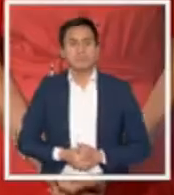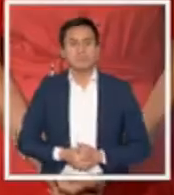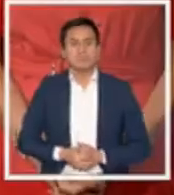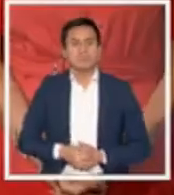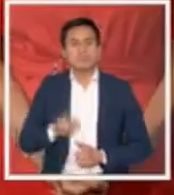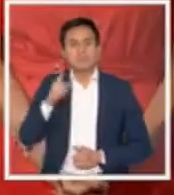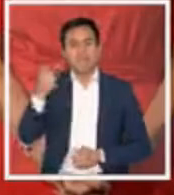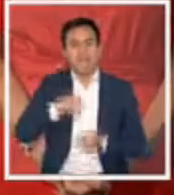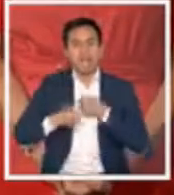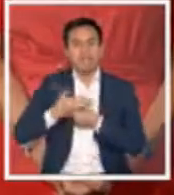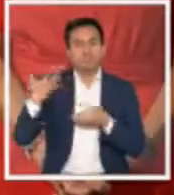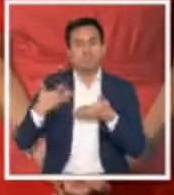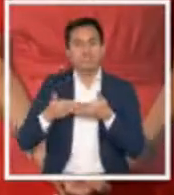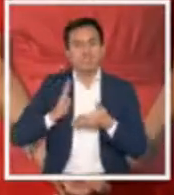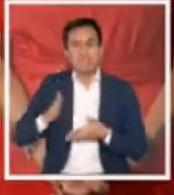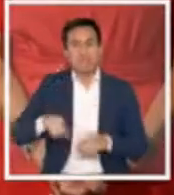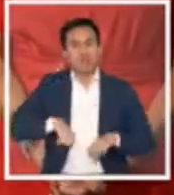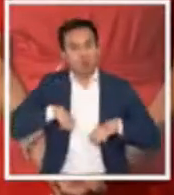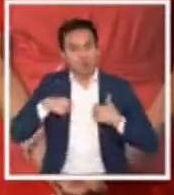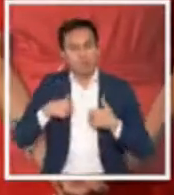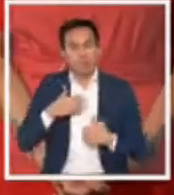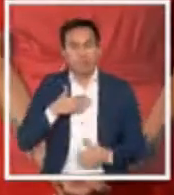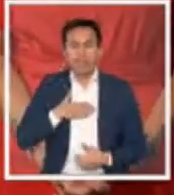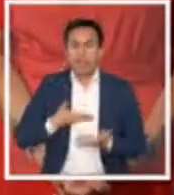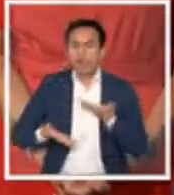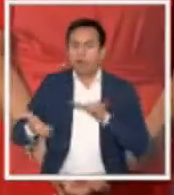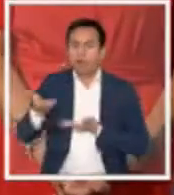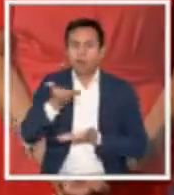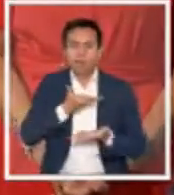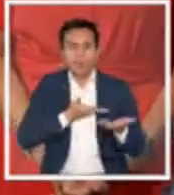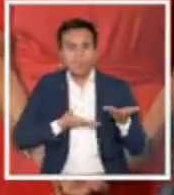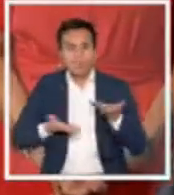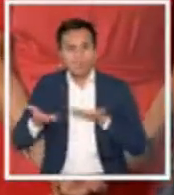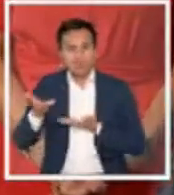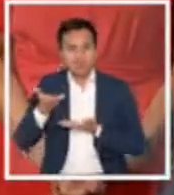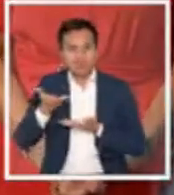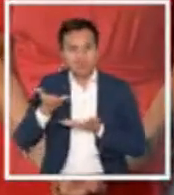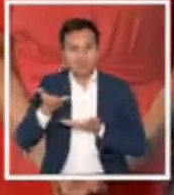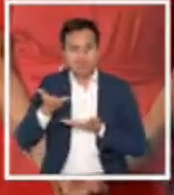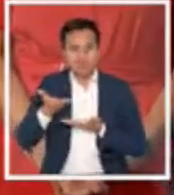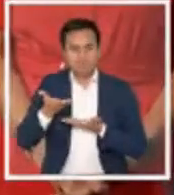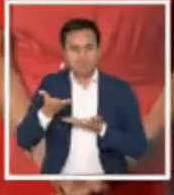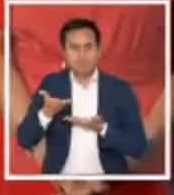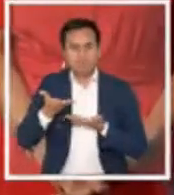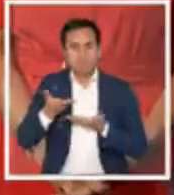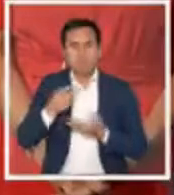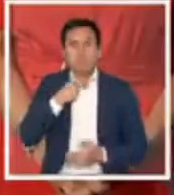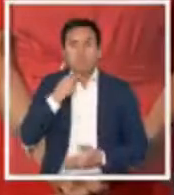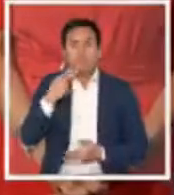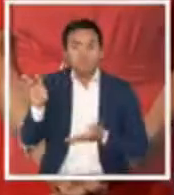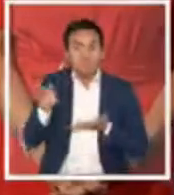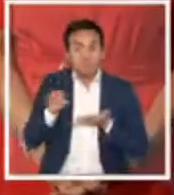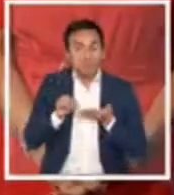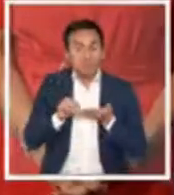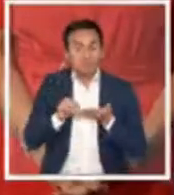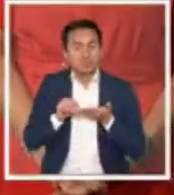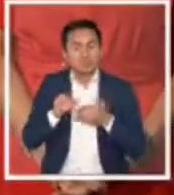Hace más de 100 años sigue joven, y me gustaría compartirles y tomar prestada su voz